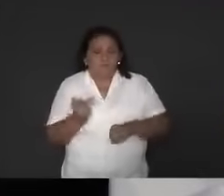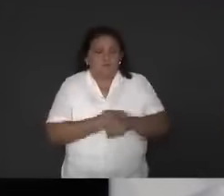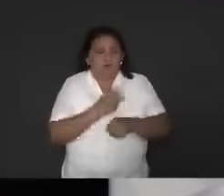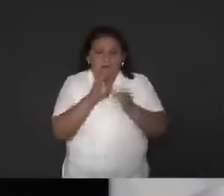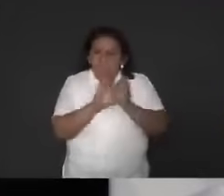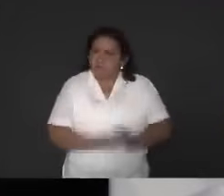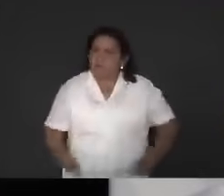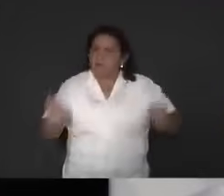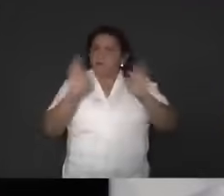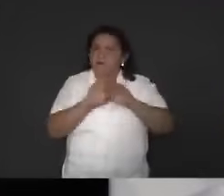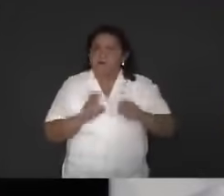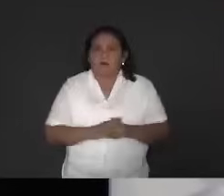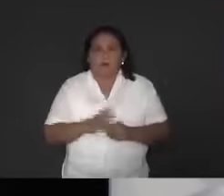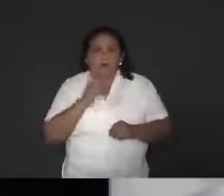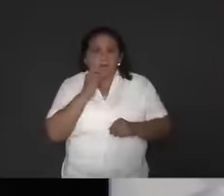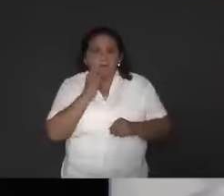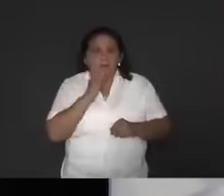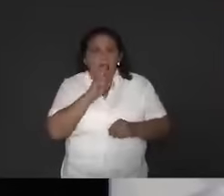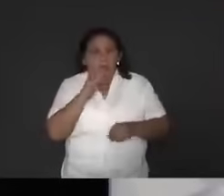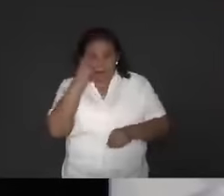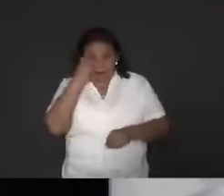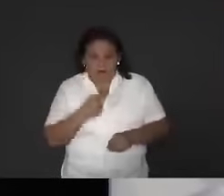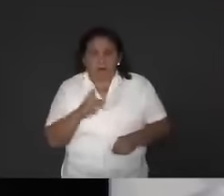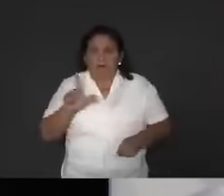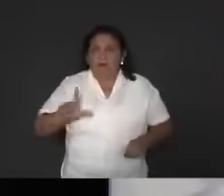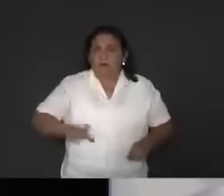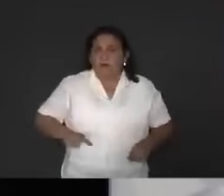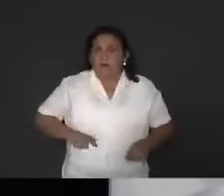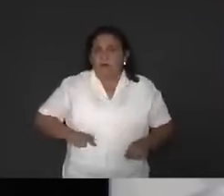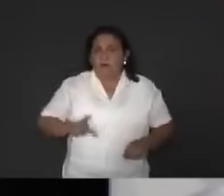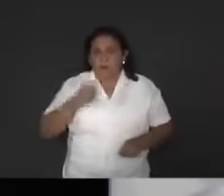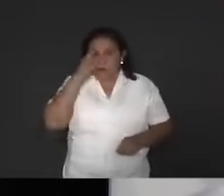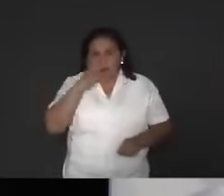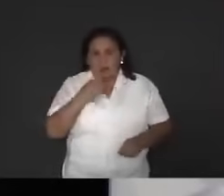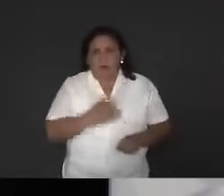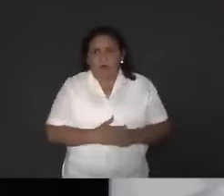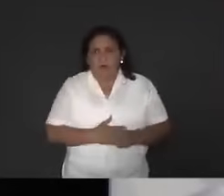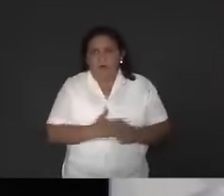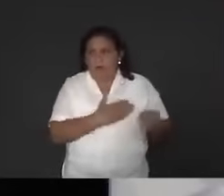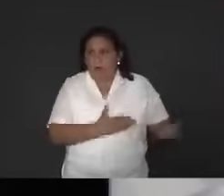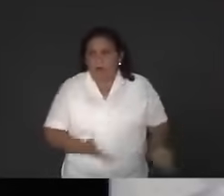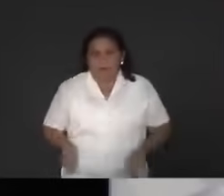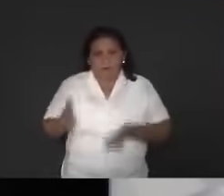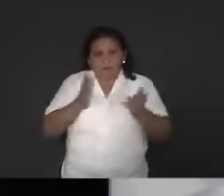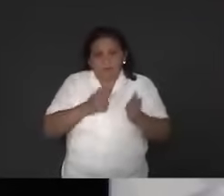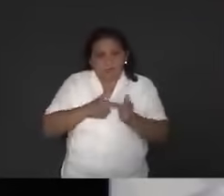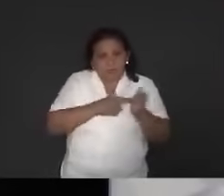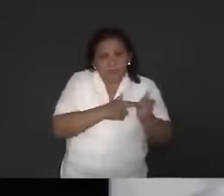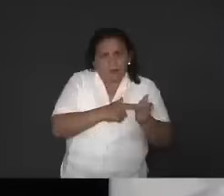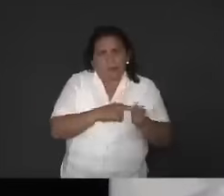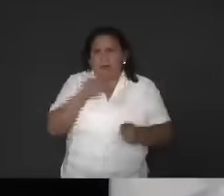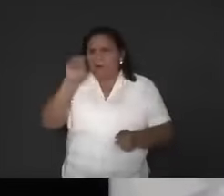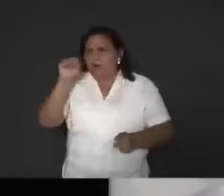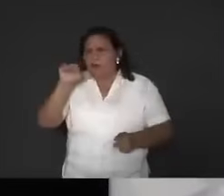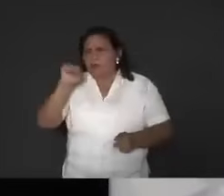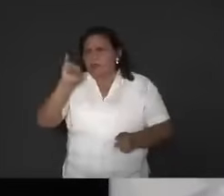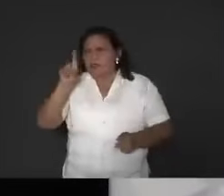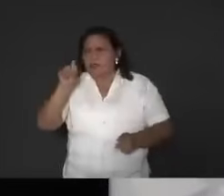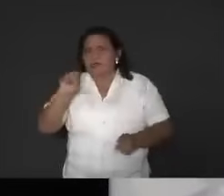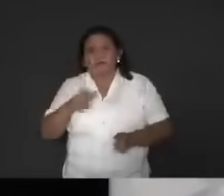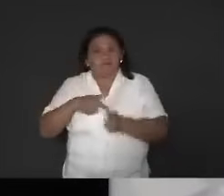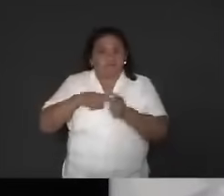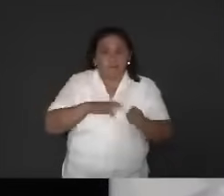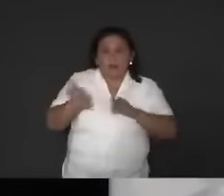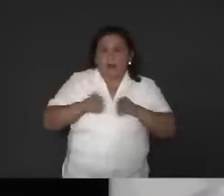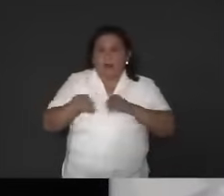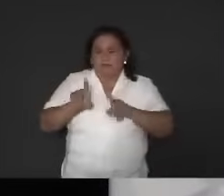la prevención del delito. Por eso en mi gobierno vamos a ratificar al comandante Zaidén para que sigamos trabajando, dándole mejores condiciones